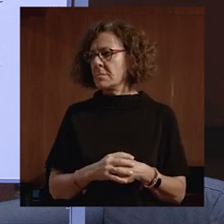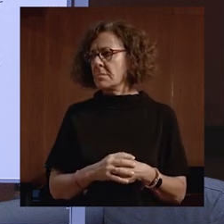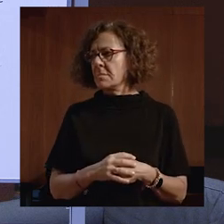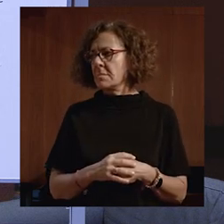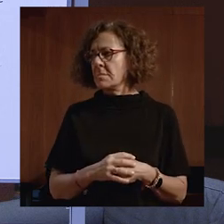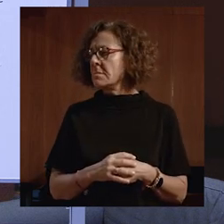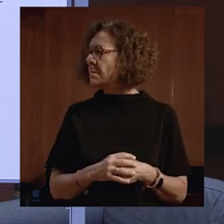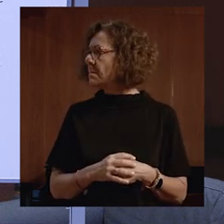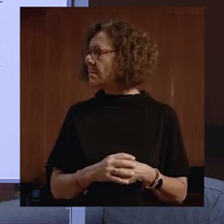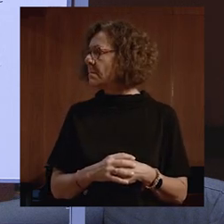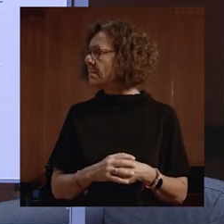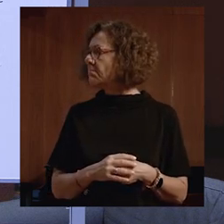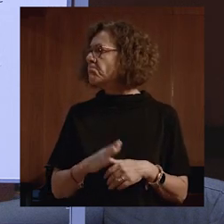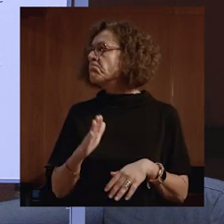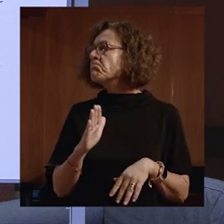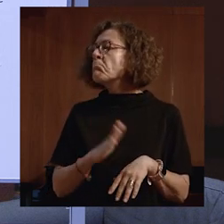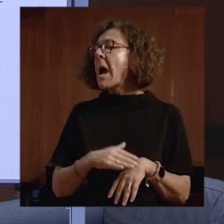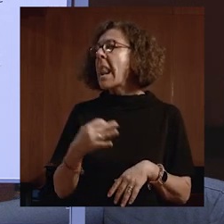¿Para qué